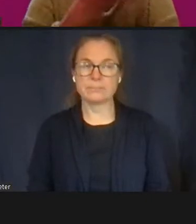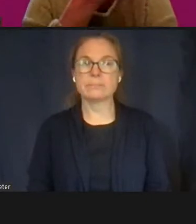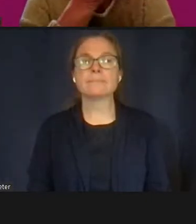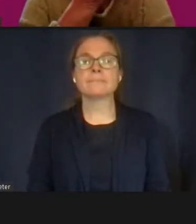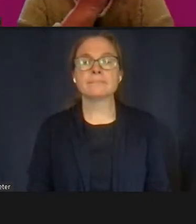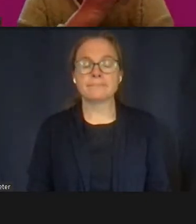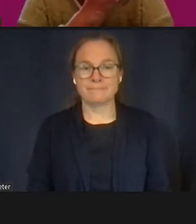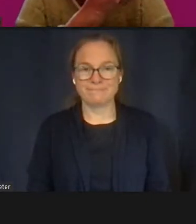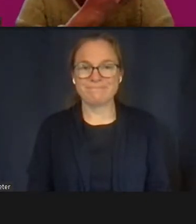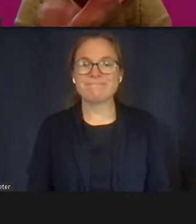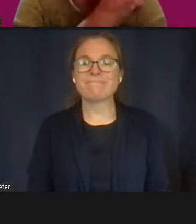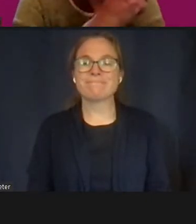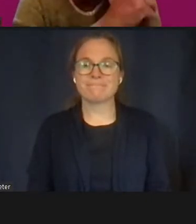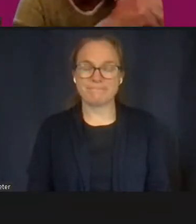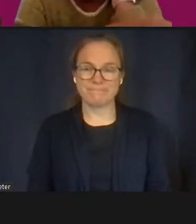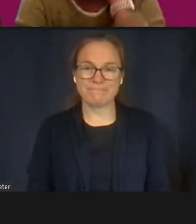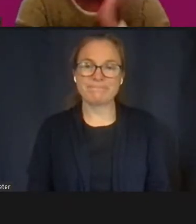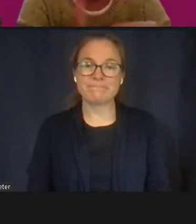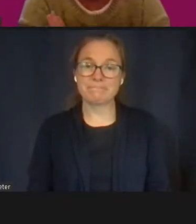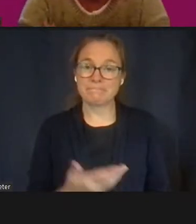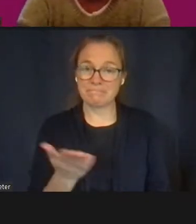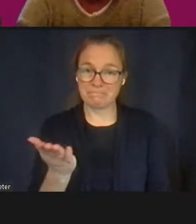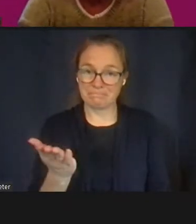obtener ayuda. Gracias y bienvenidos.